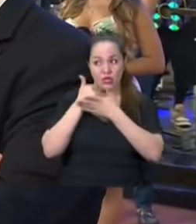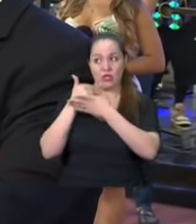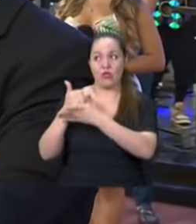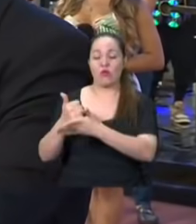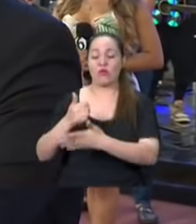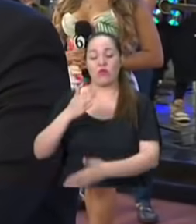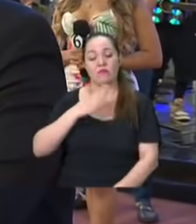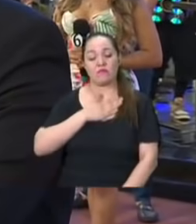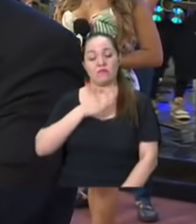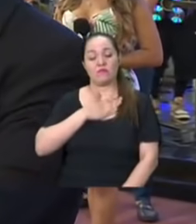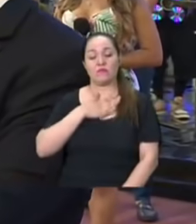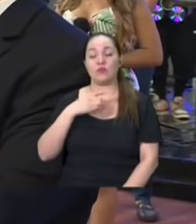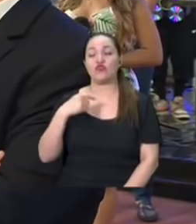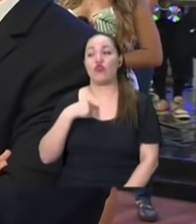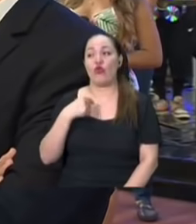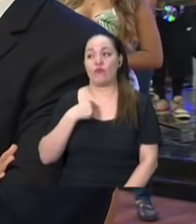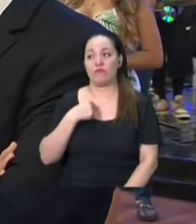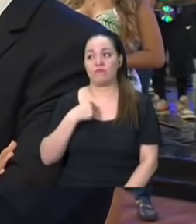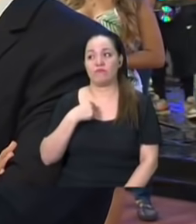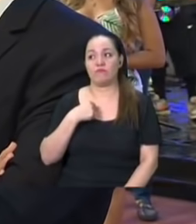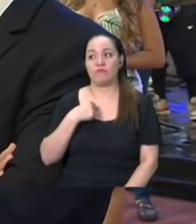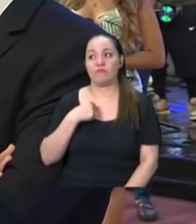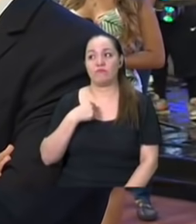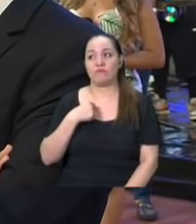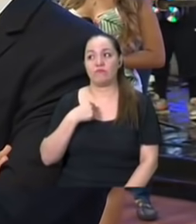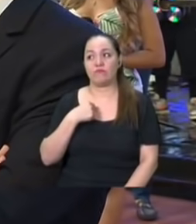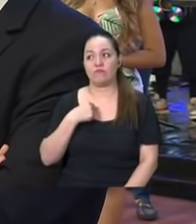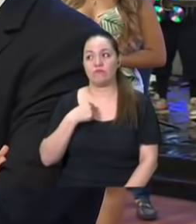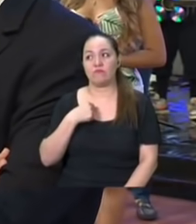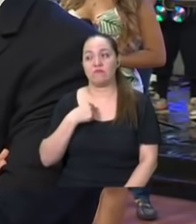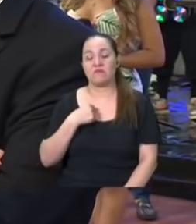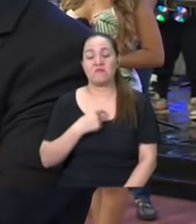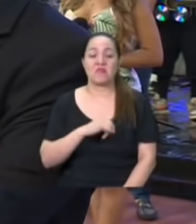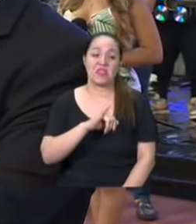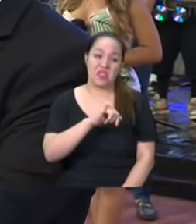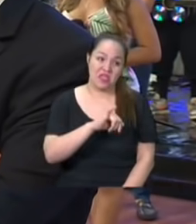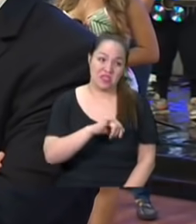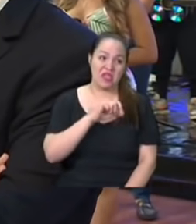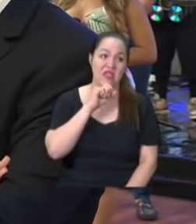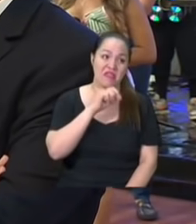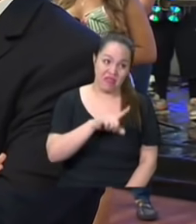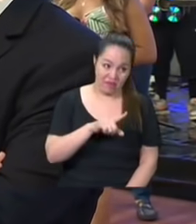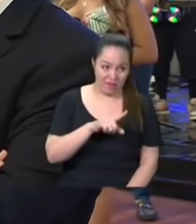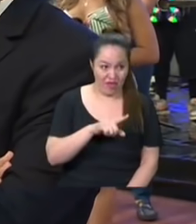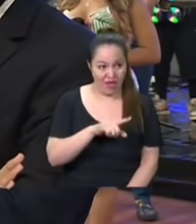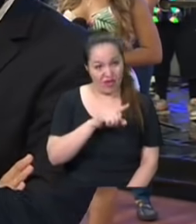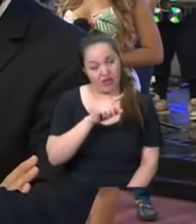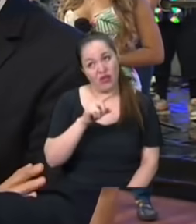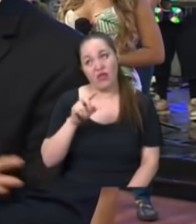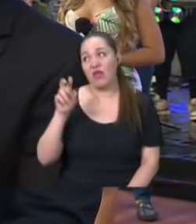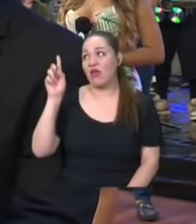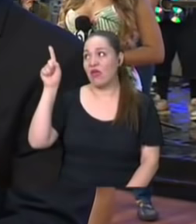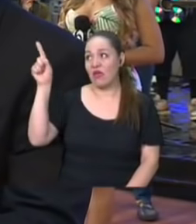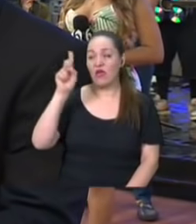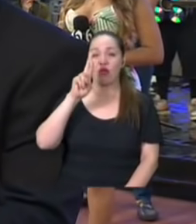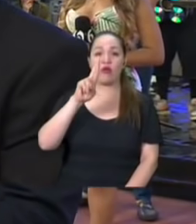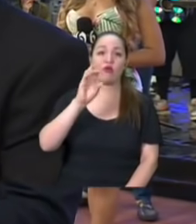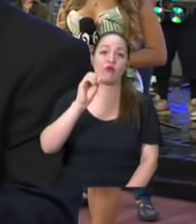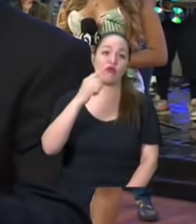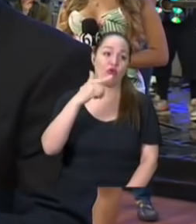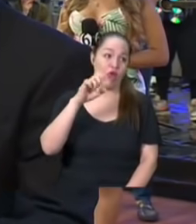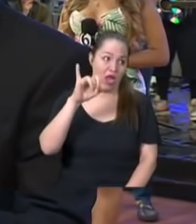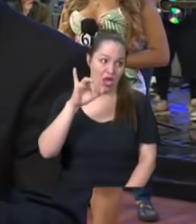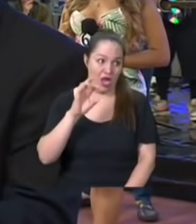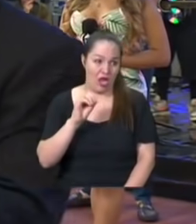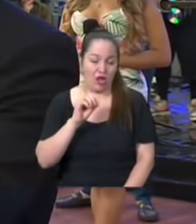usted. Y era Rogelio, pero ya no me puede ayudar. Oye, ella no. Él sigue agarrando agua de